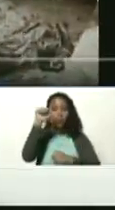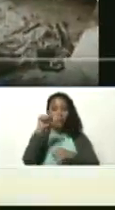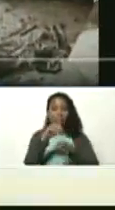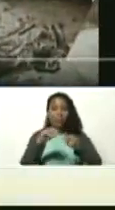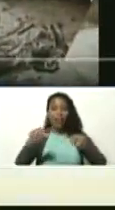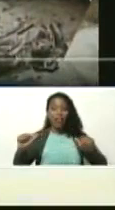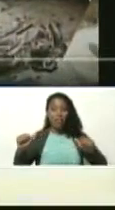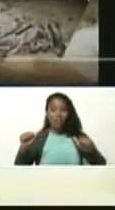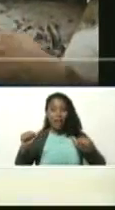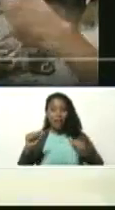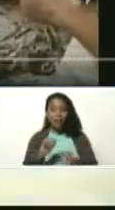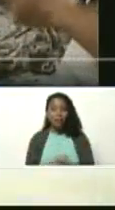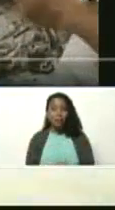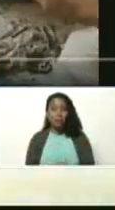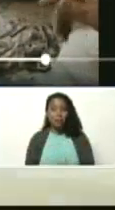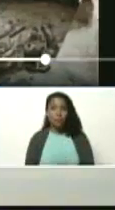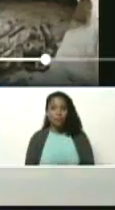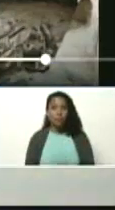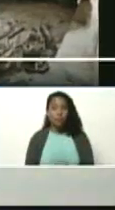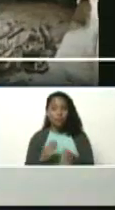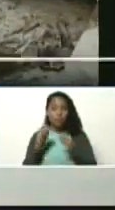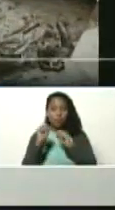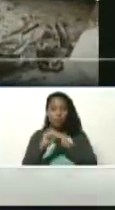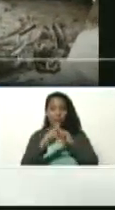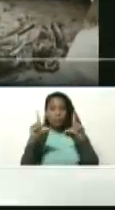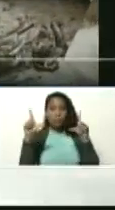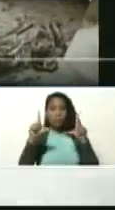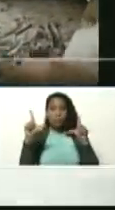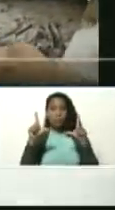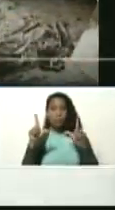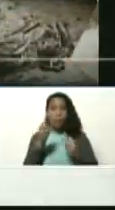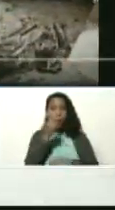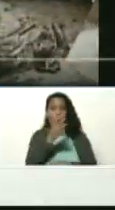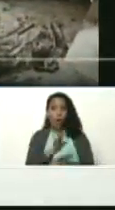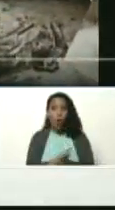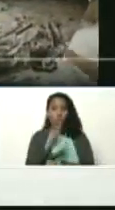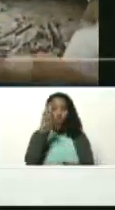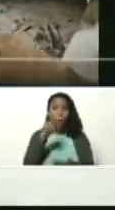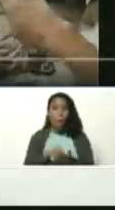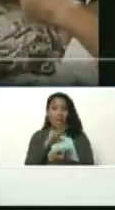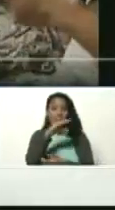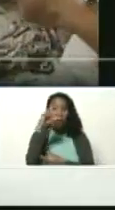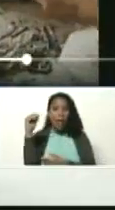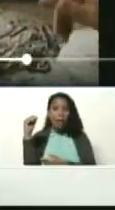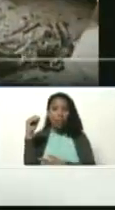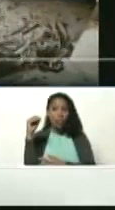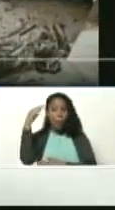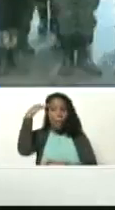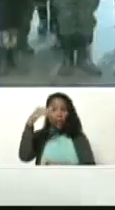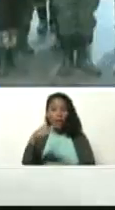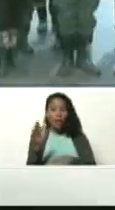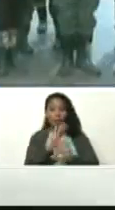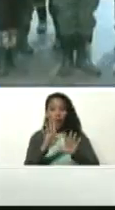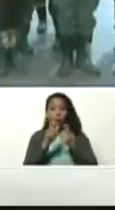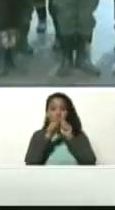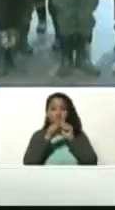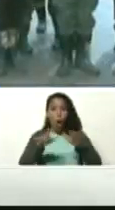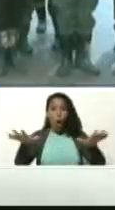de la luz. Allí, impresionante, pues. Bueno, 2.500 soldados ya desplegados